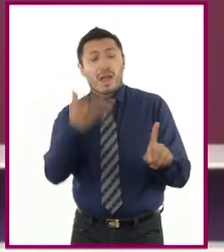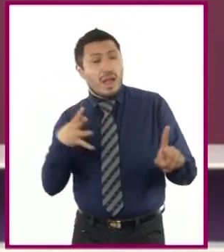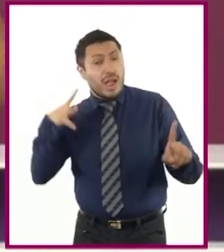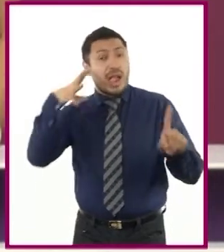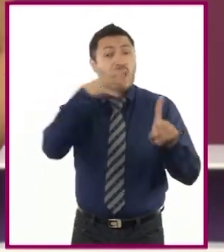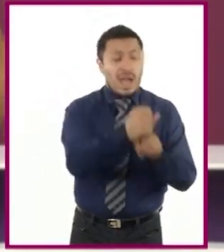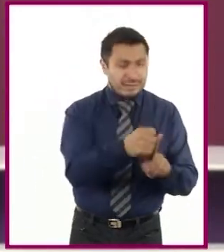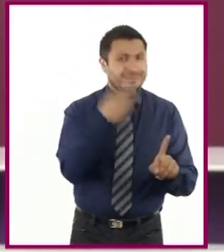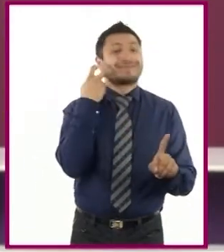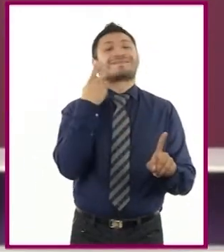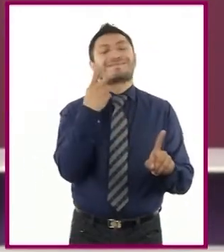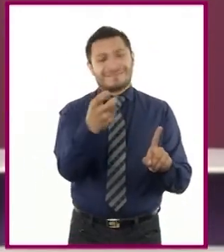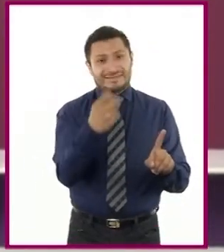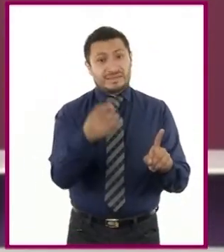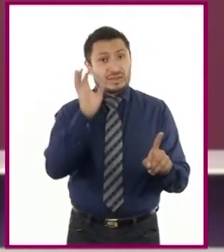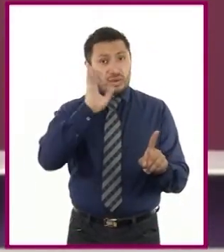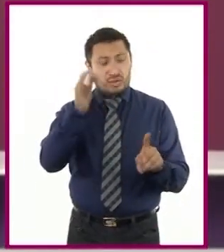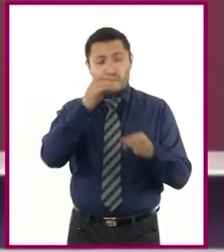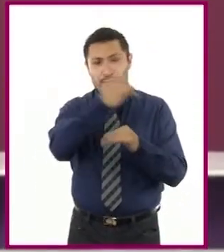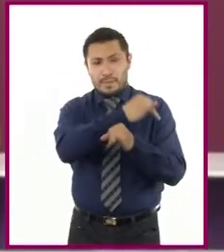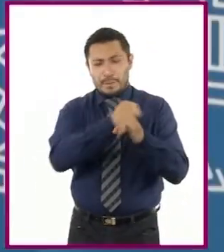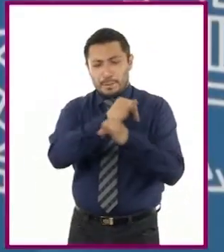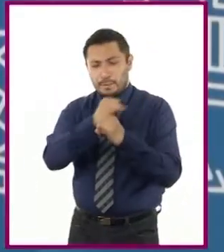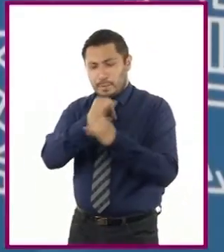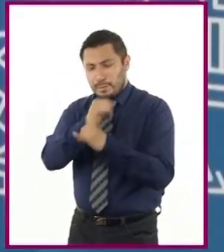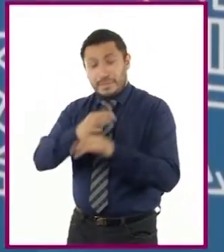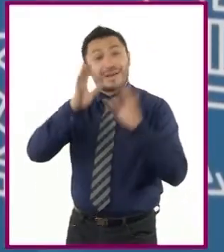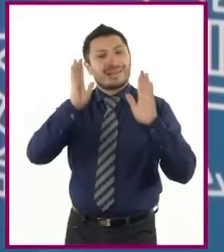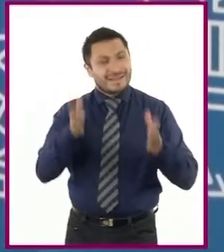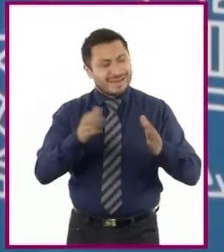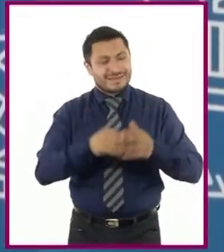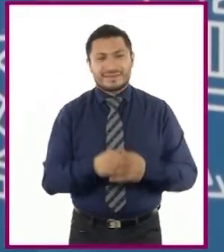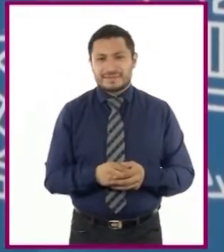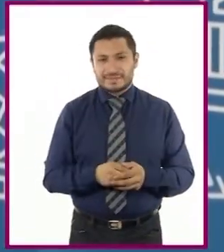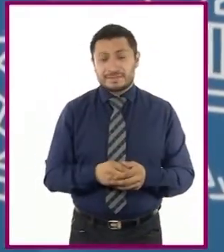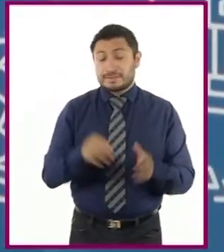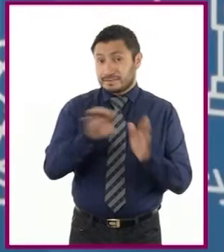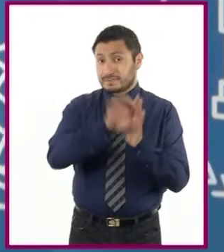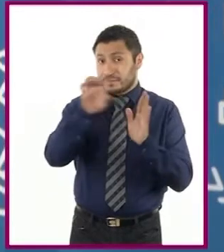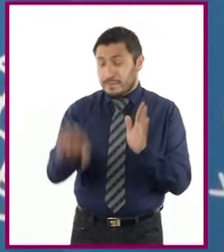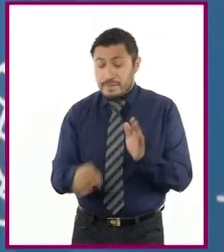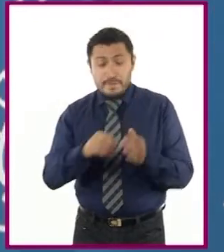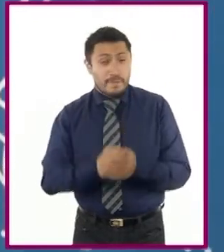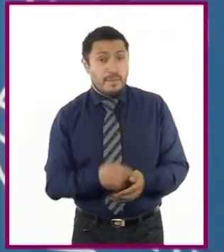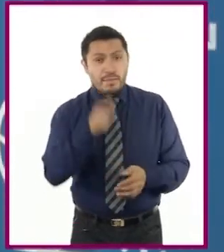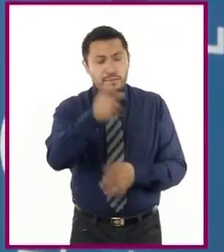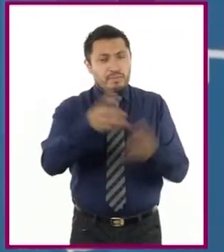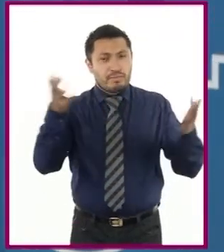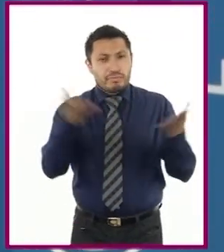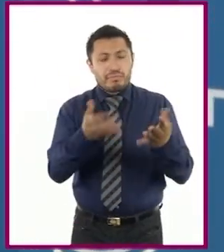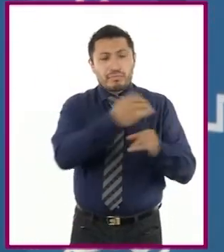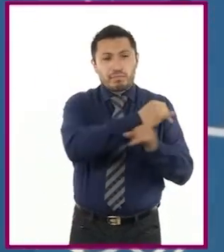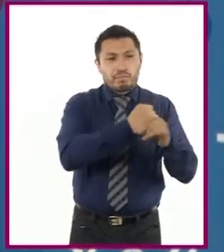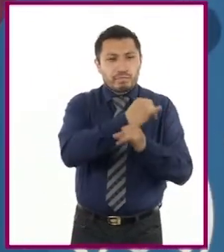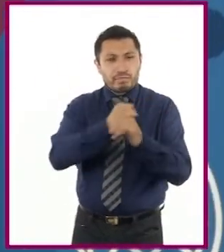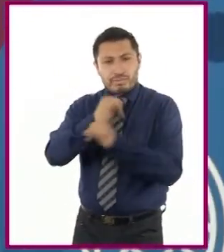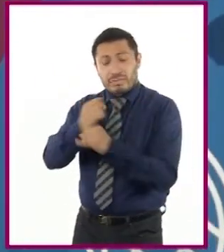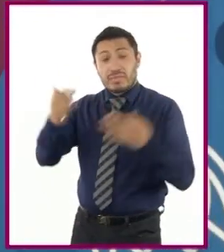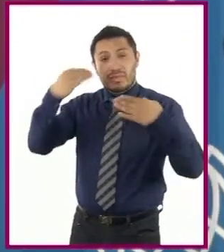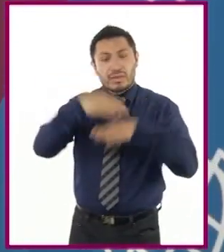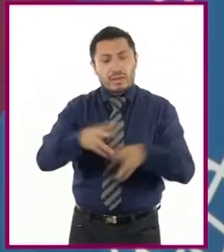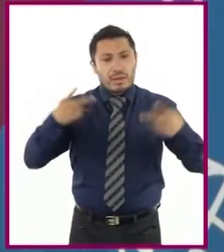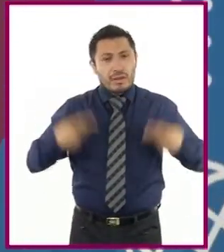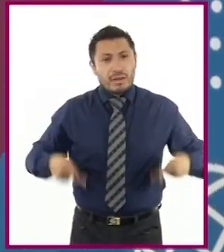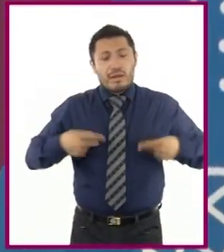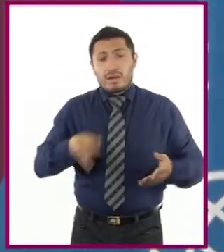o alcanzar al fin de la investigación. Por ejemplo, si van a realizar una investigación sobre la gente